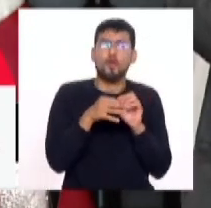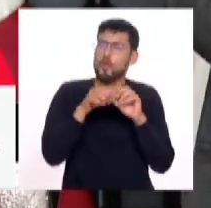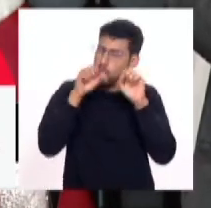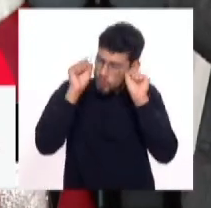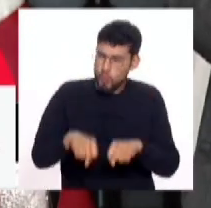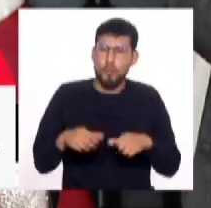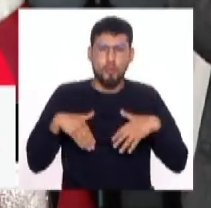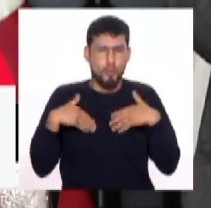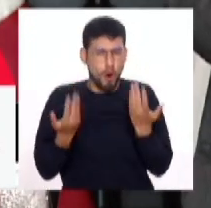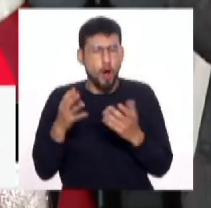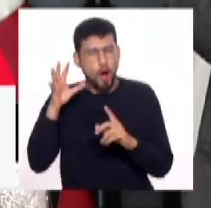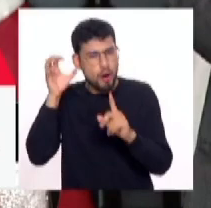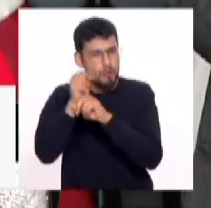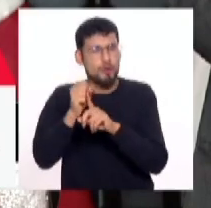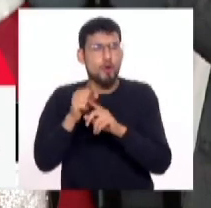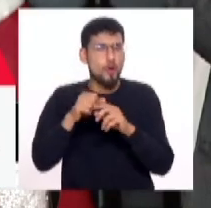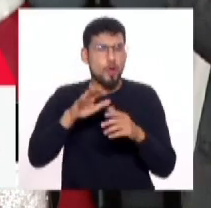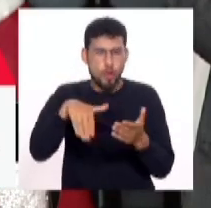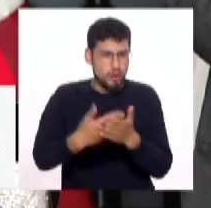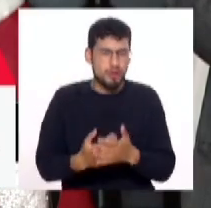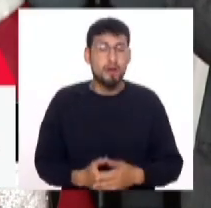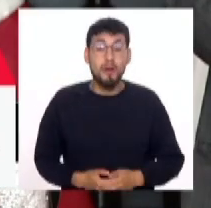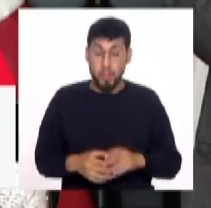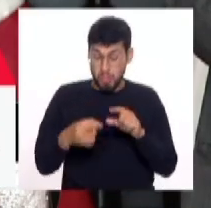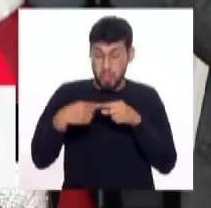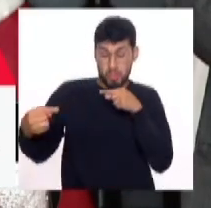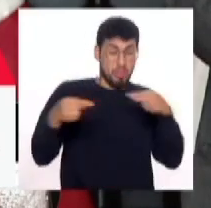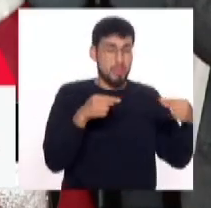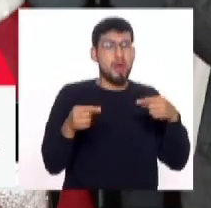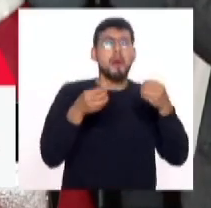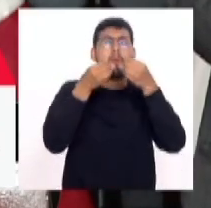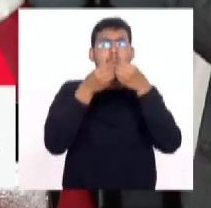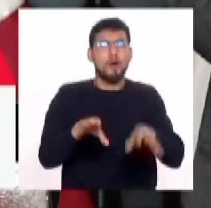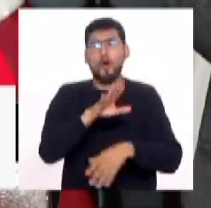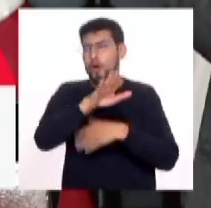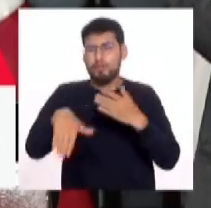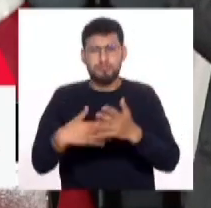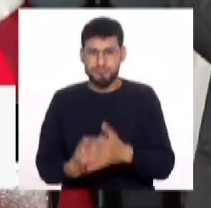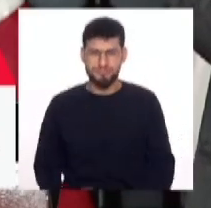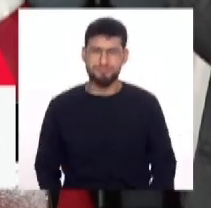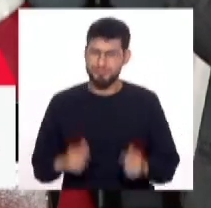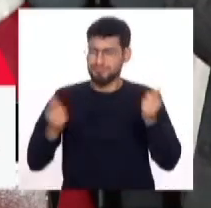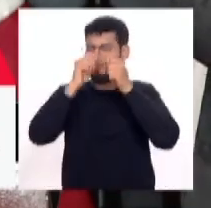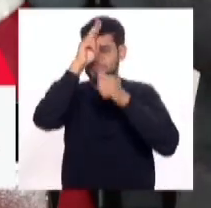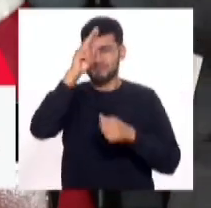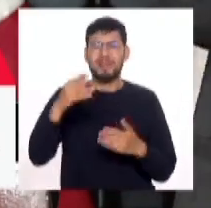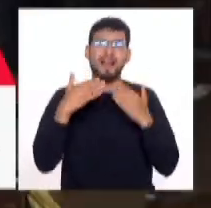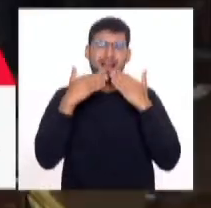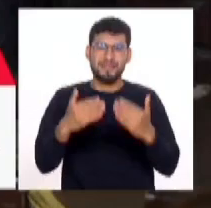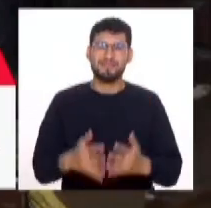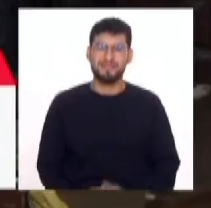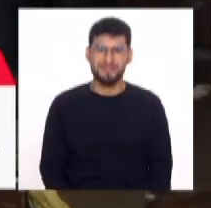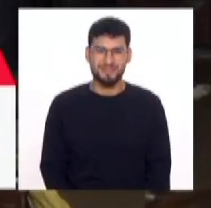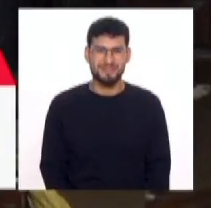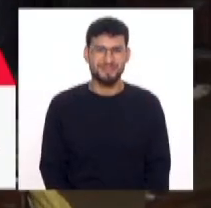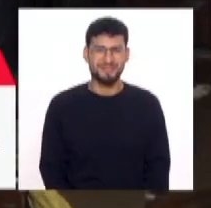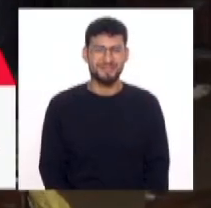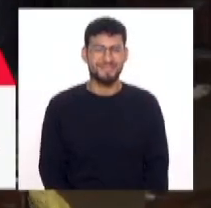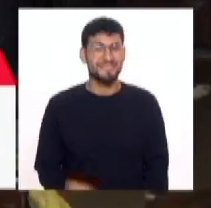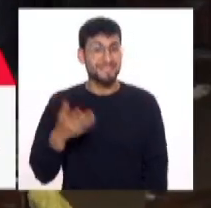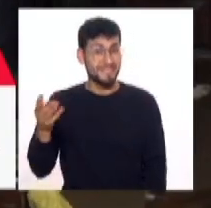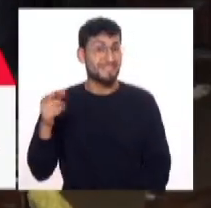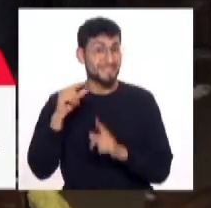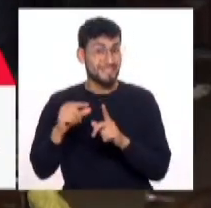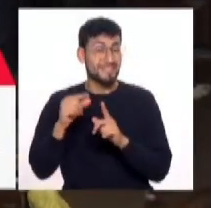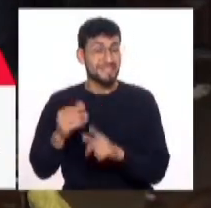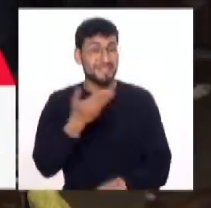lo lograremos. Desunidos, perdemos todos. Que vive el Perú. Muchas gracias. Ahí escuchábamos las